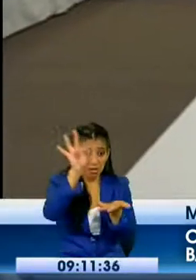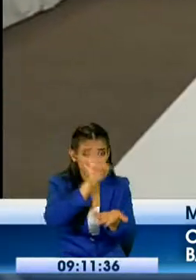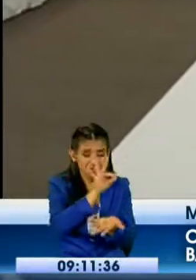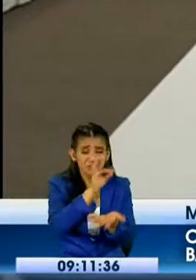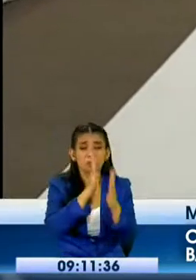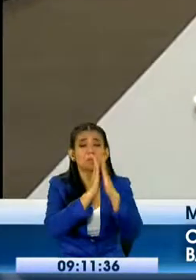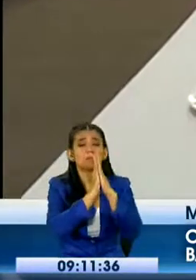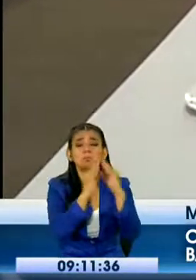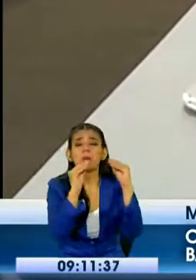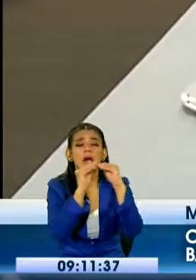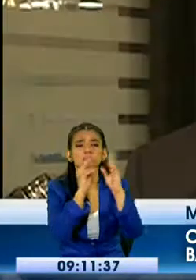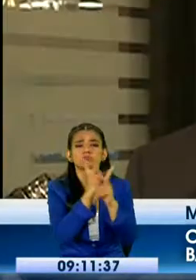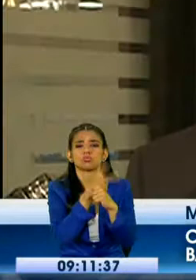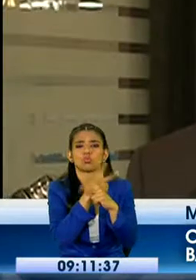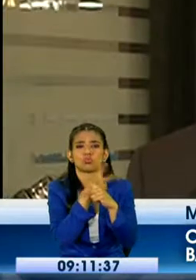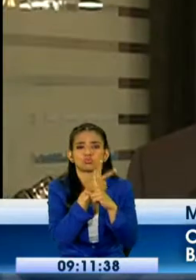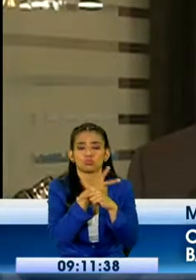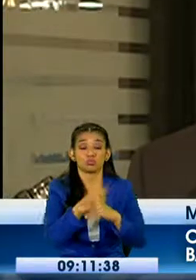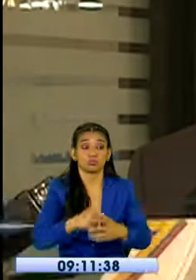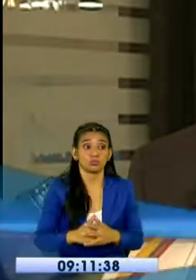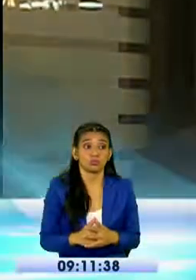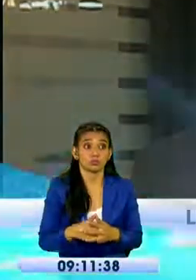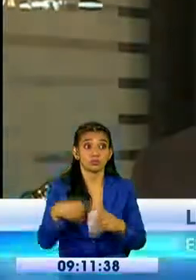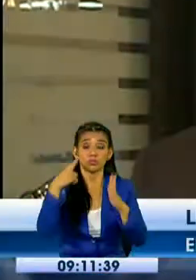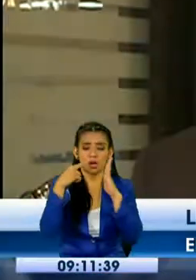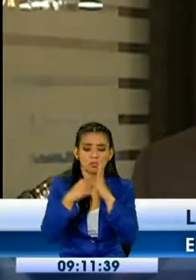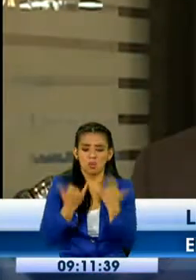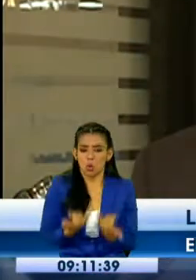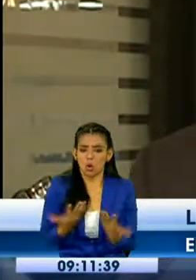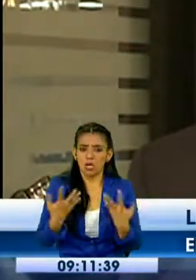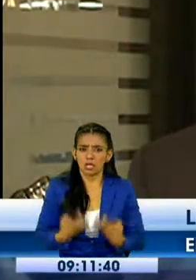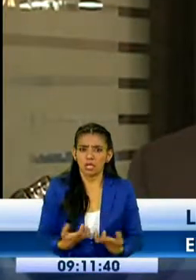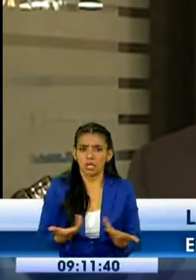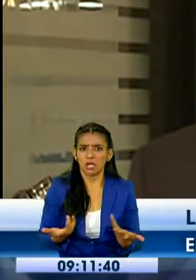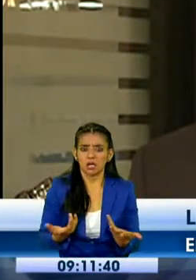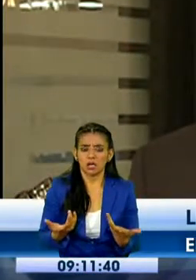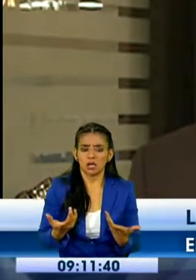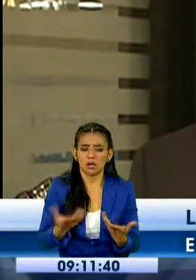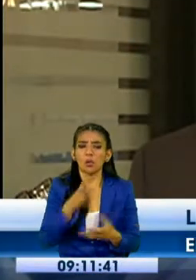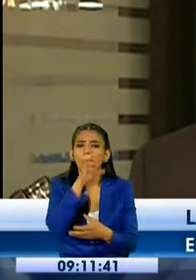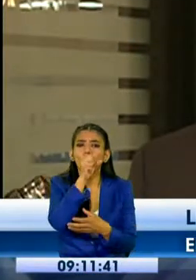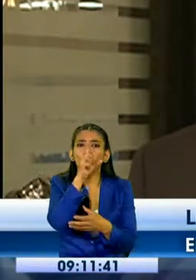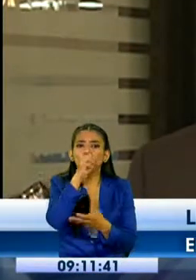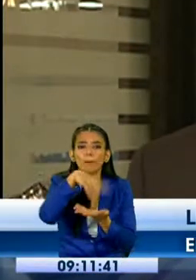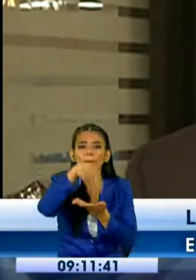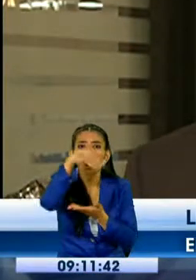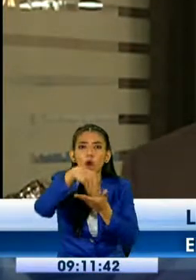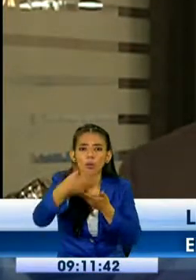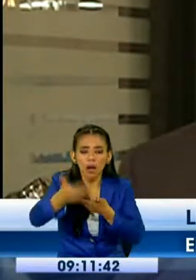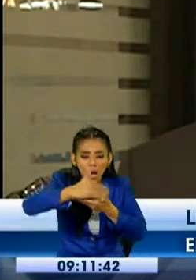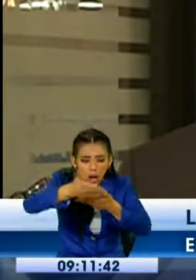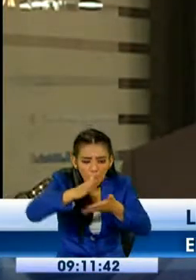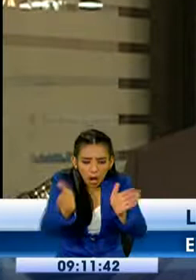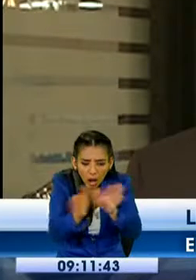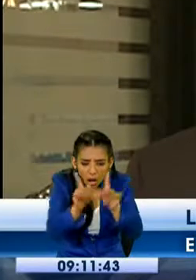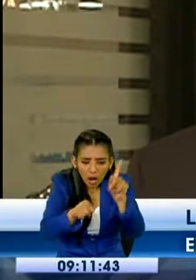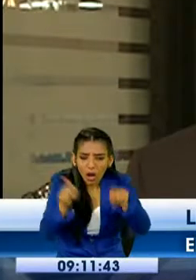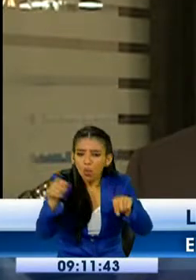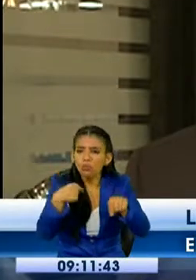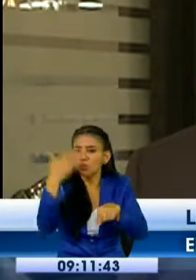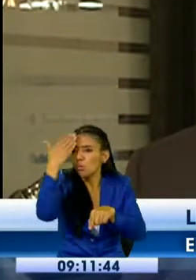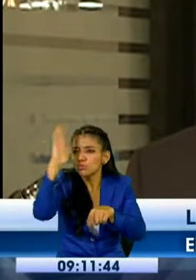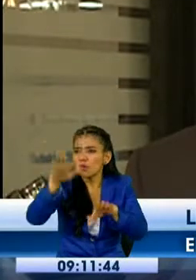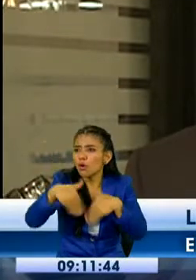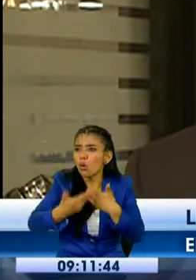en las áreas productivas. Cuando hoy, por ejemplo, queremos empacar los jugos en polvo, no tenemos gente que sepa mucho de laminados, cómo